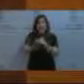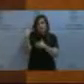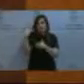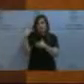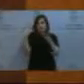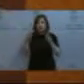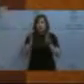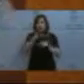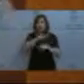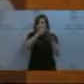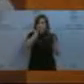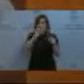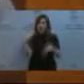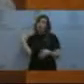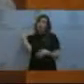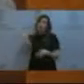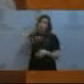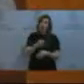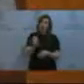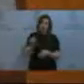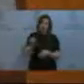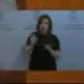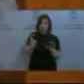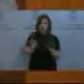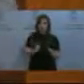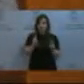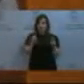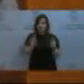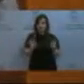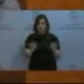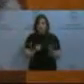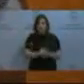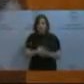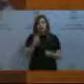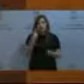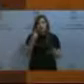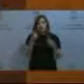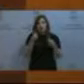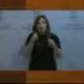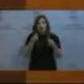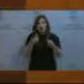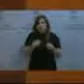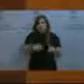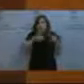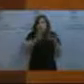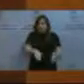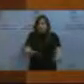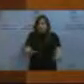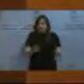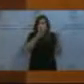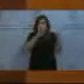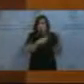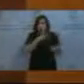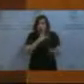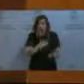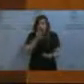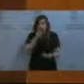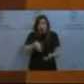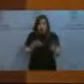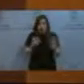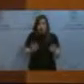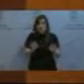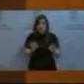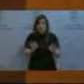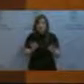durante 4 años ha obviado esto. Los controles los ha suspendido, usted lo ha reconocido ahora mismo, pero no